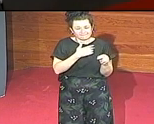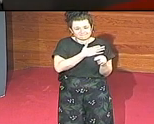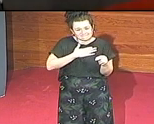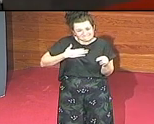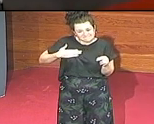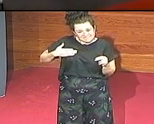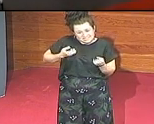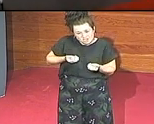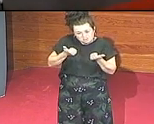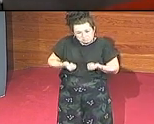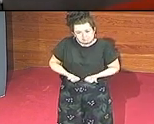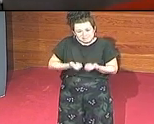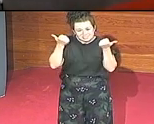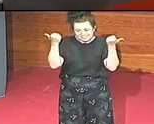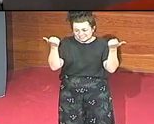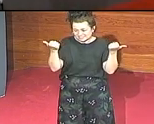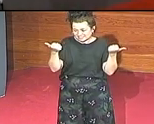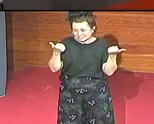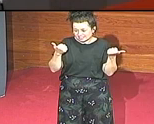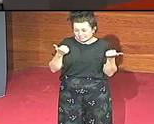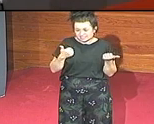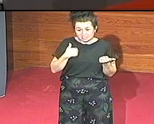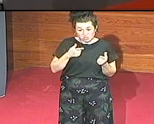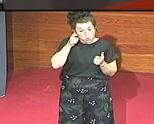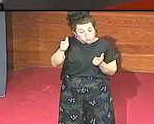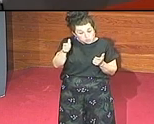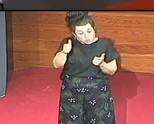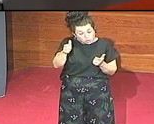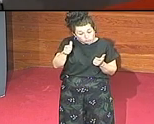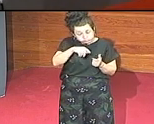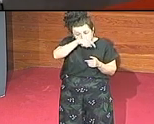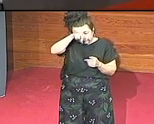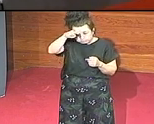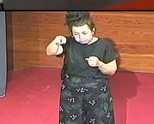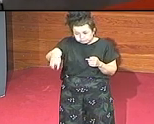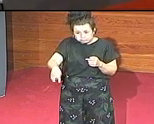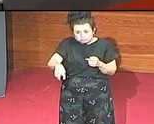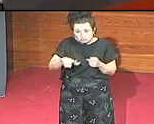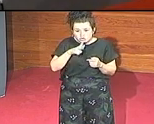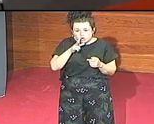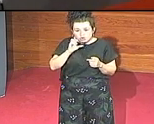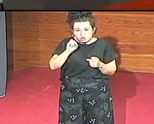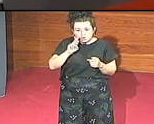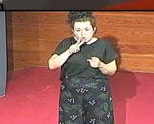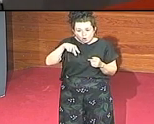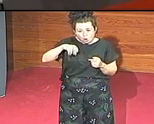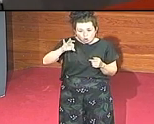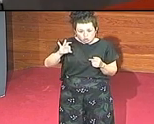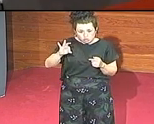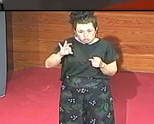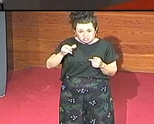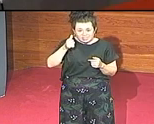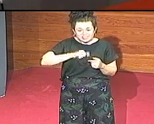entonces yo me había bajado al pueblo del que salieron ellos que son los hornos de segura antes me había bajado y allí